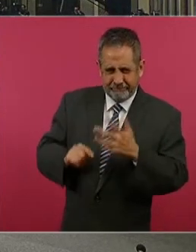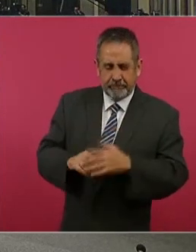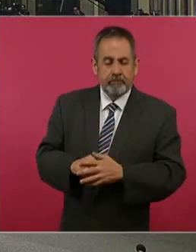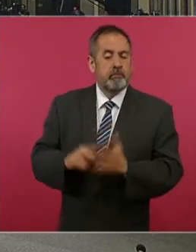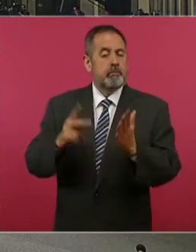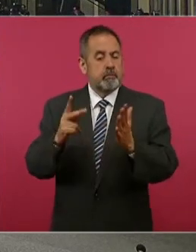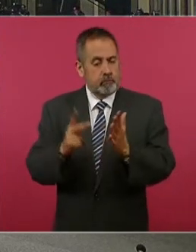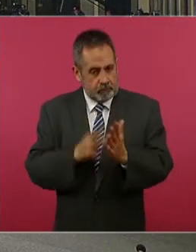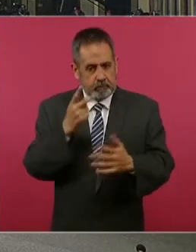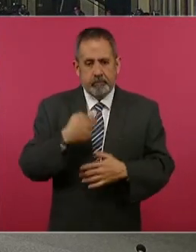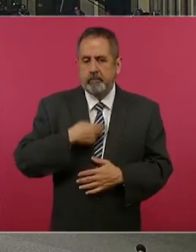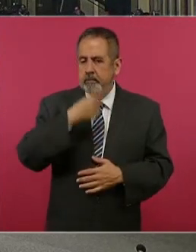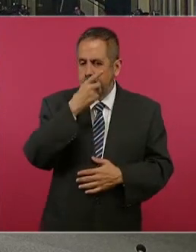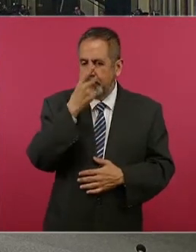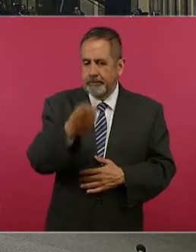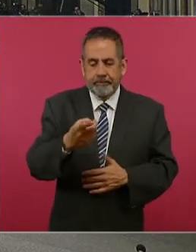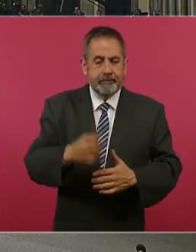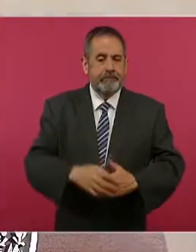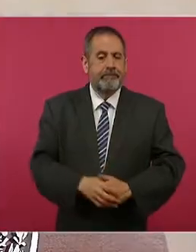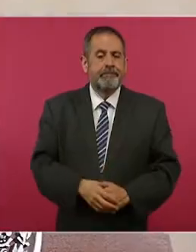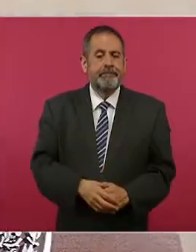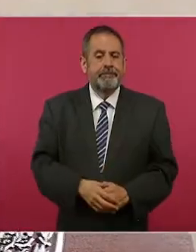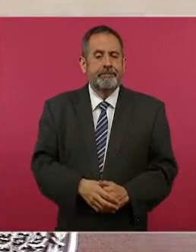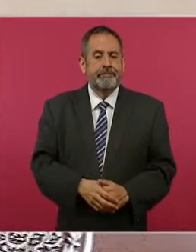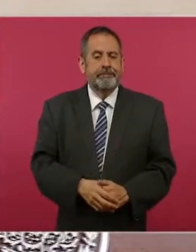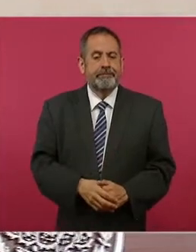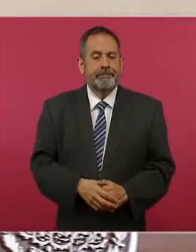reiterar que